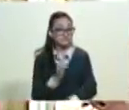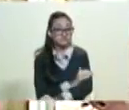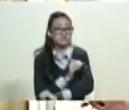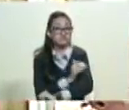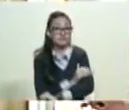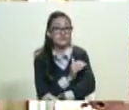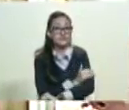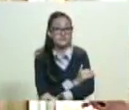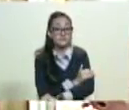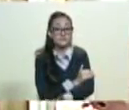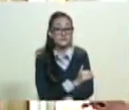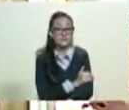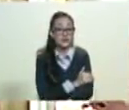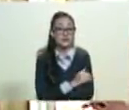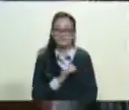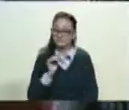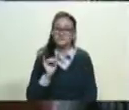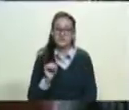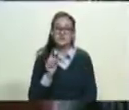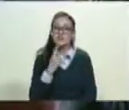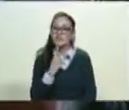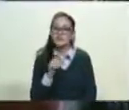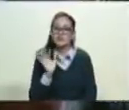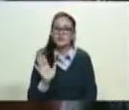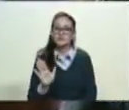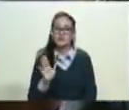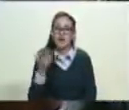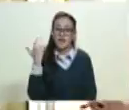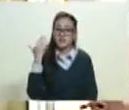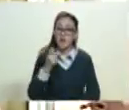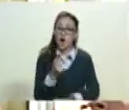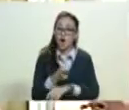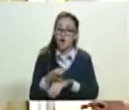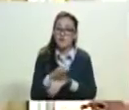fascista, porque hay que decirlo, cuando fueron gobierno,